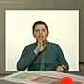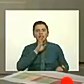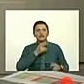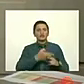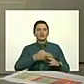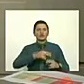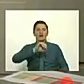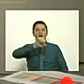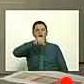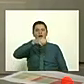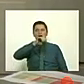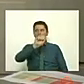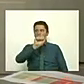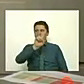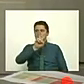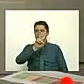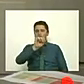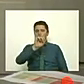Javier Hernández.